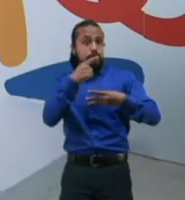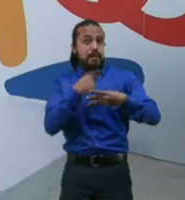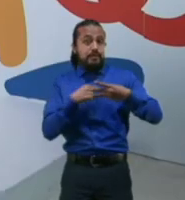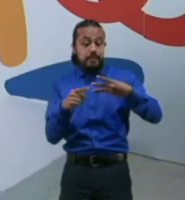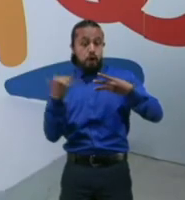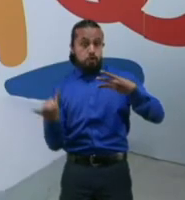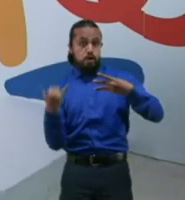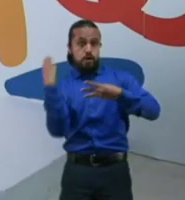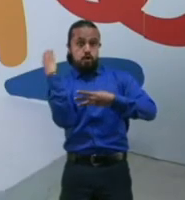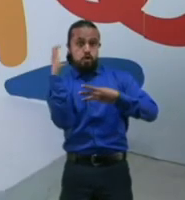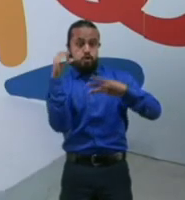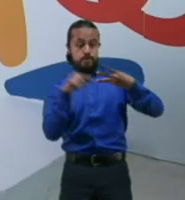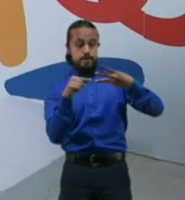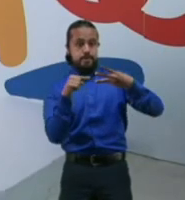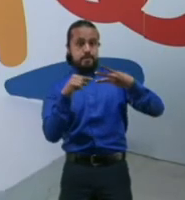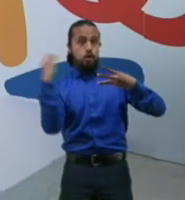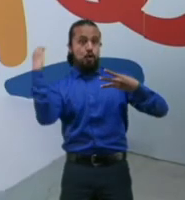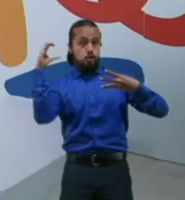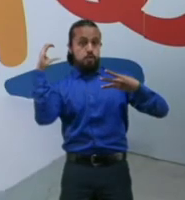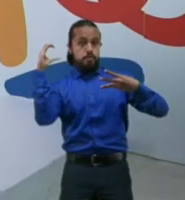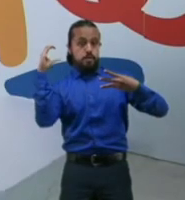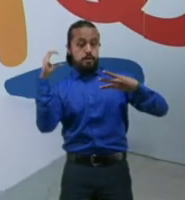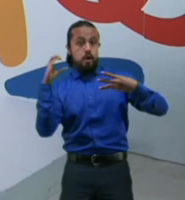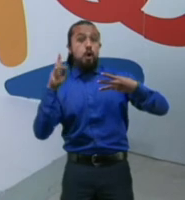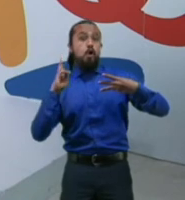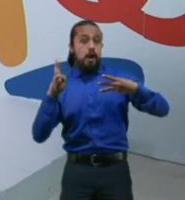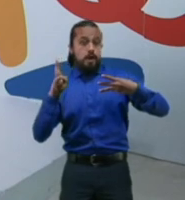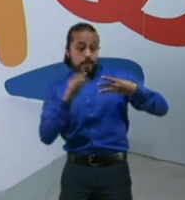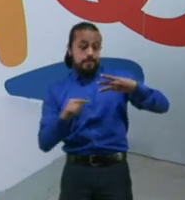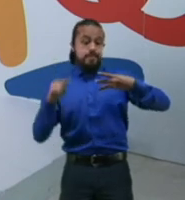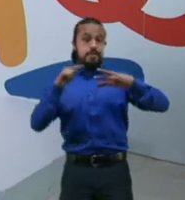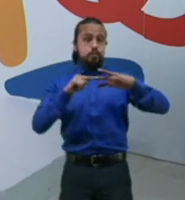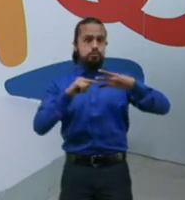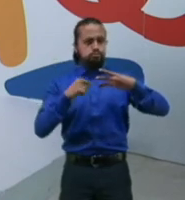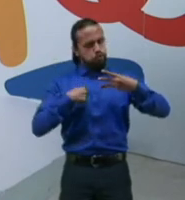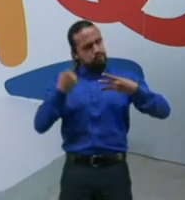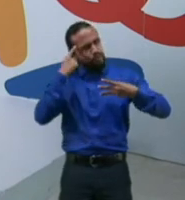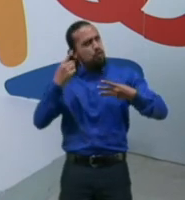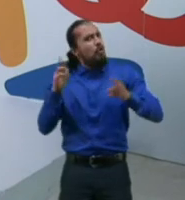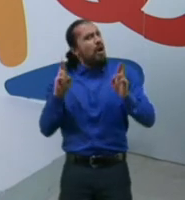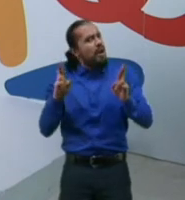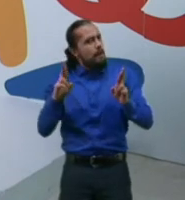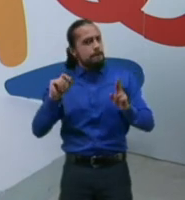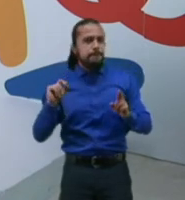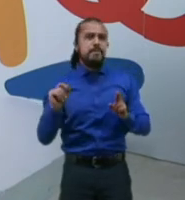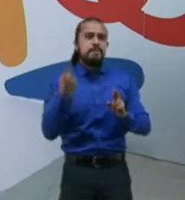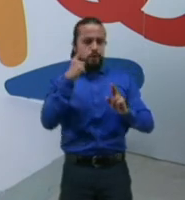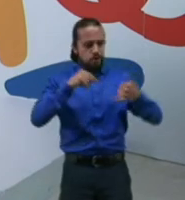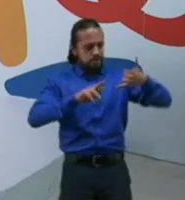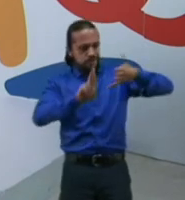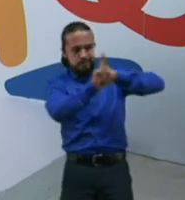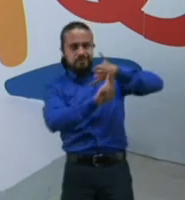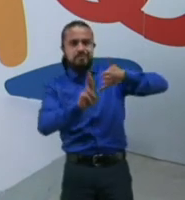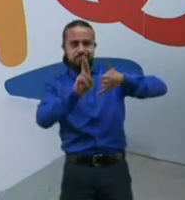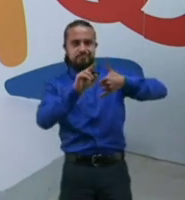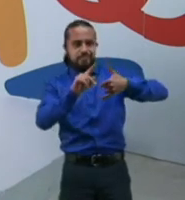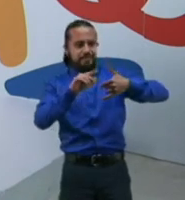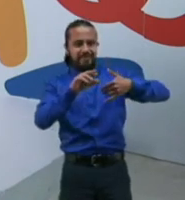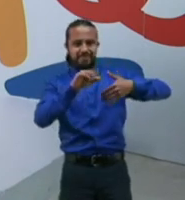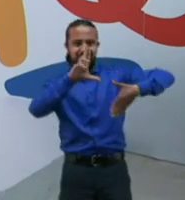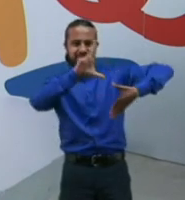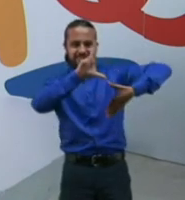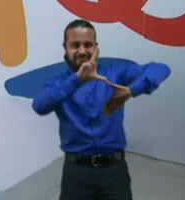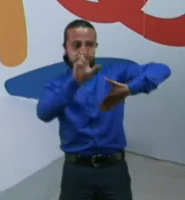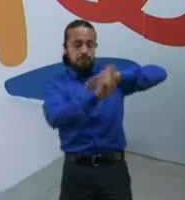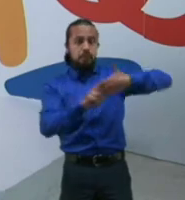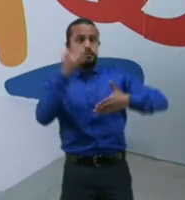momento decisivo donde estamos promoviendo progreso reactivación económica donde además quiero que todos los colombianos sepan que este